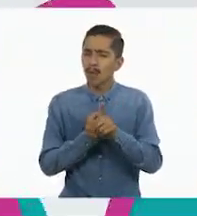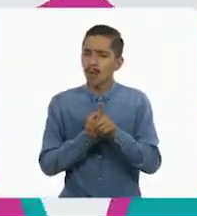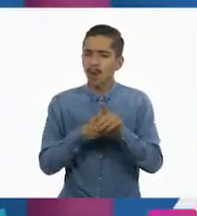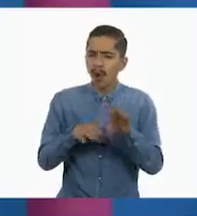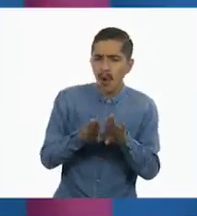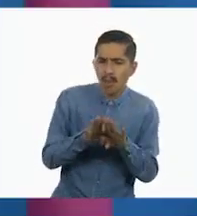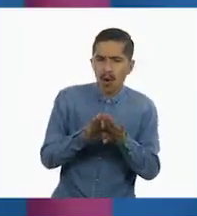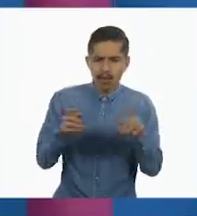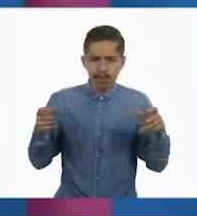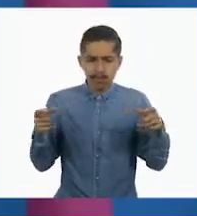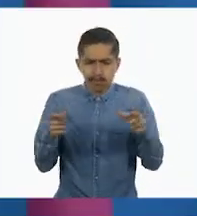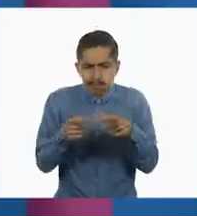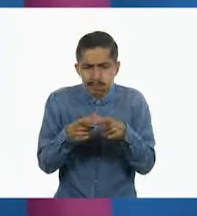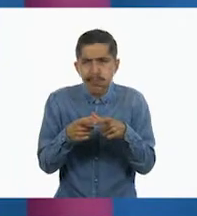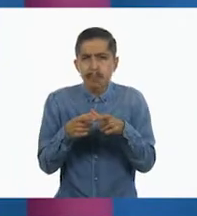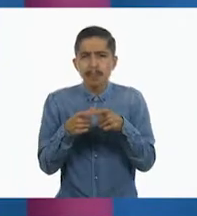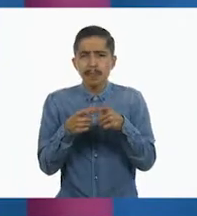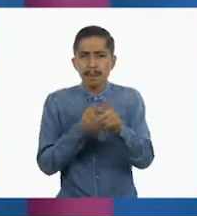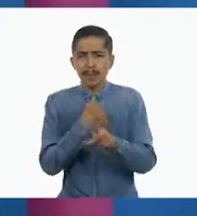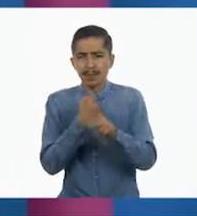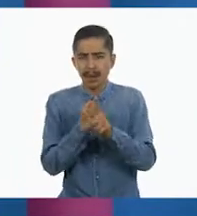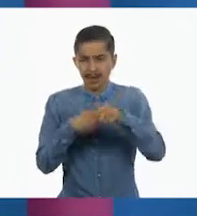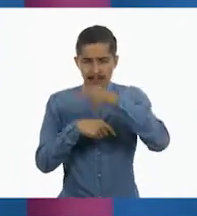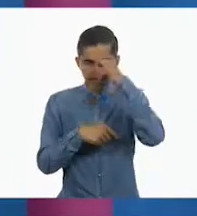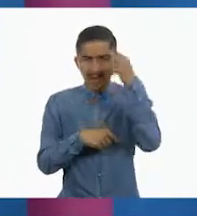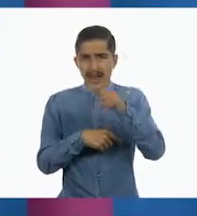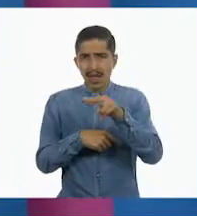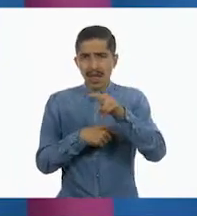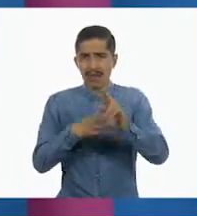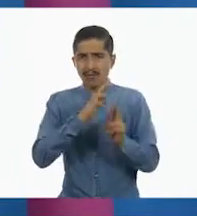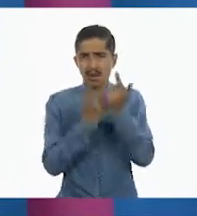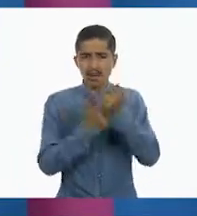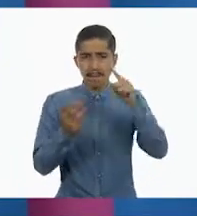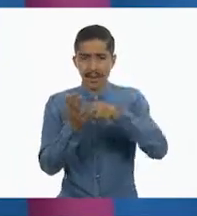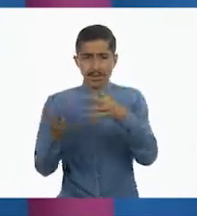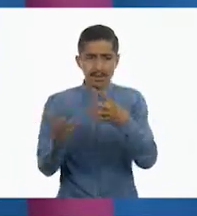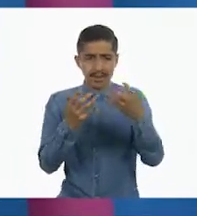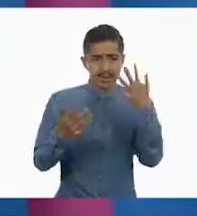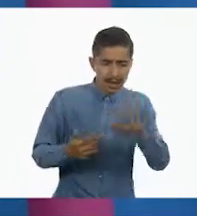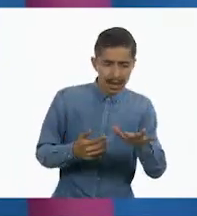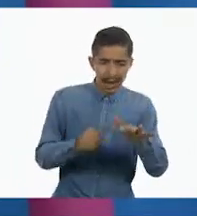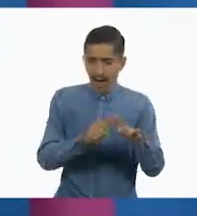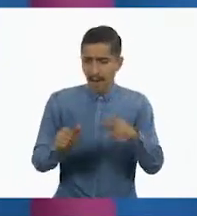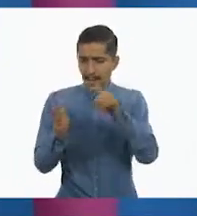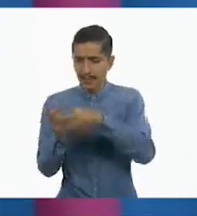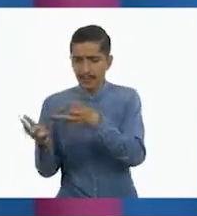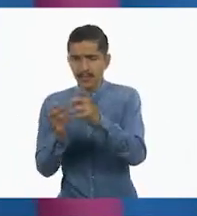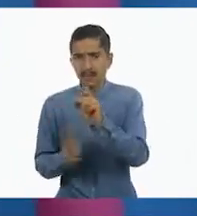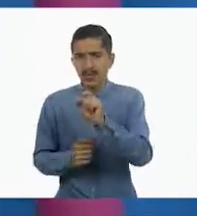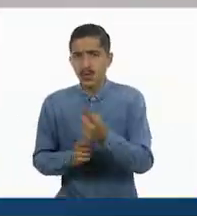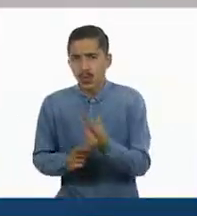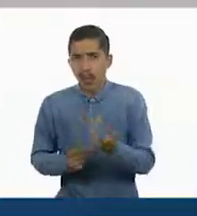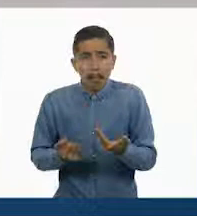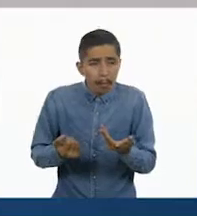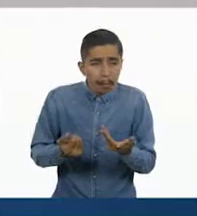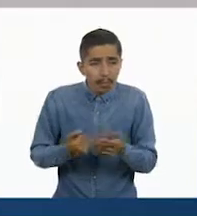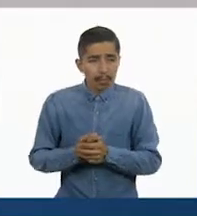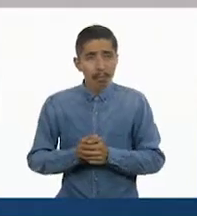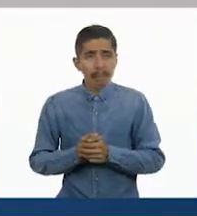qué disminuyó la población de México durante la revolución en el periodo de 1910 a 1921. Bueno, pues